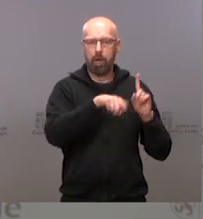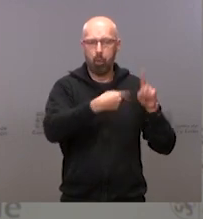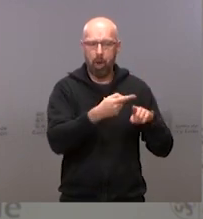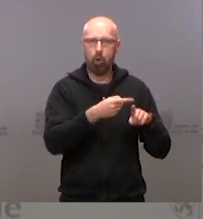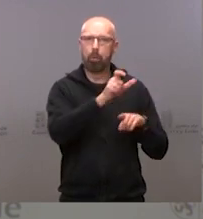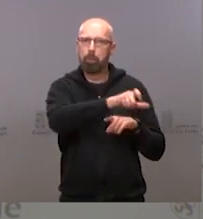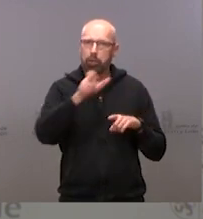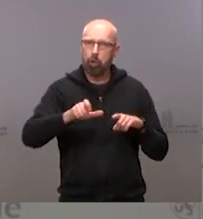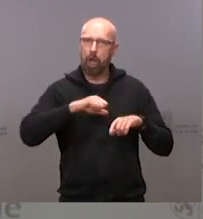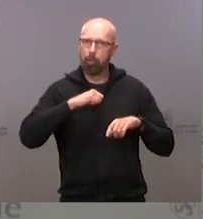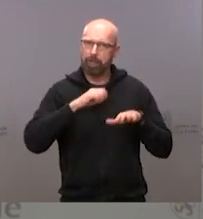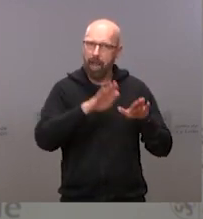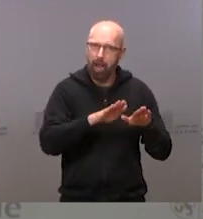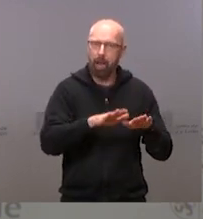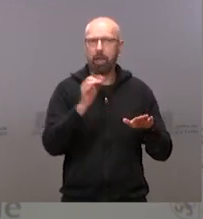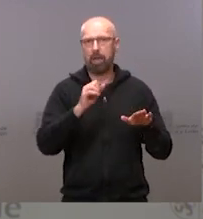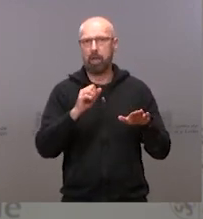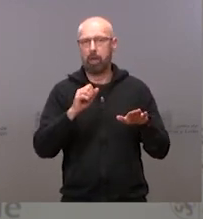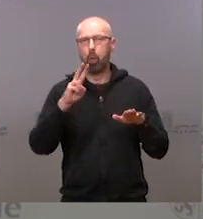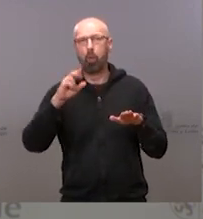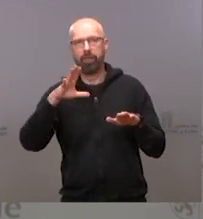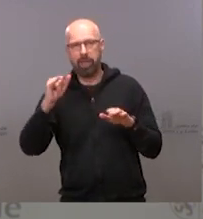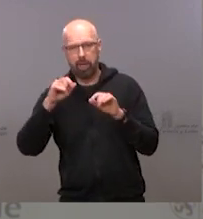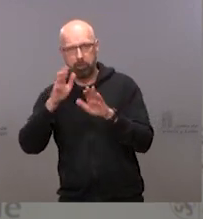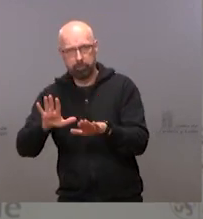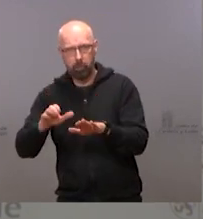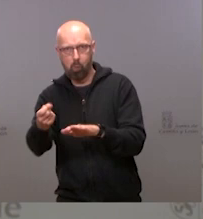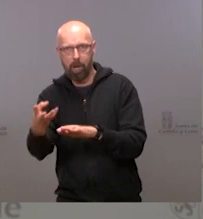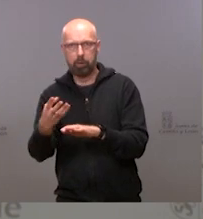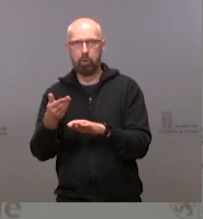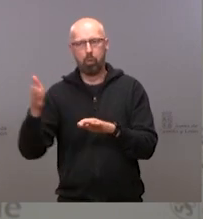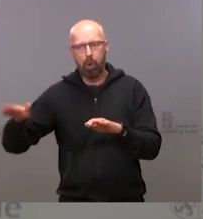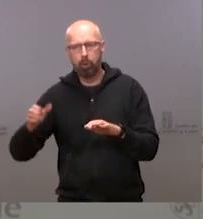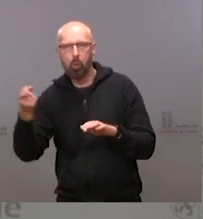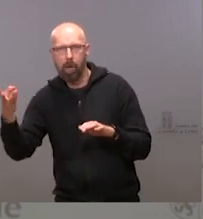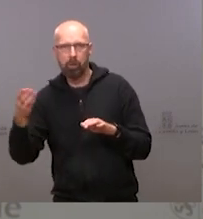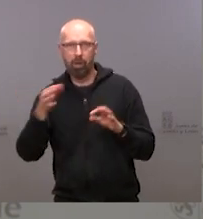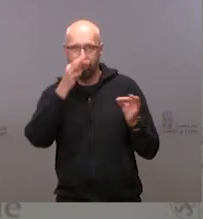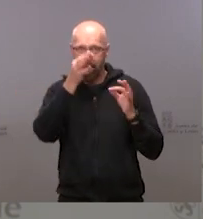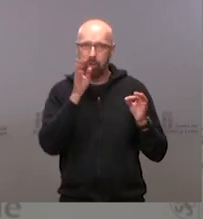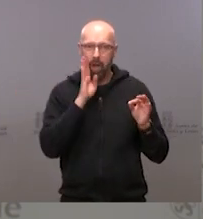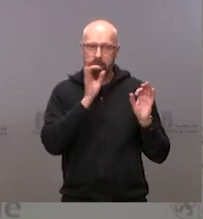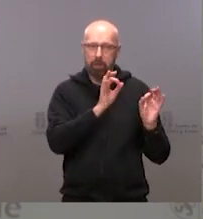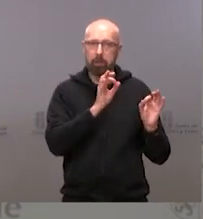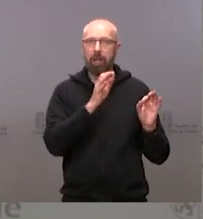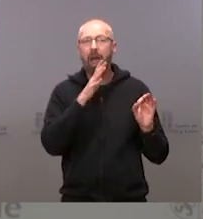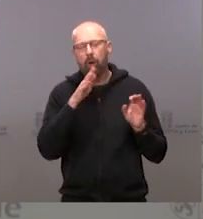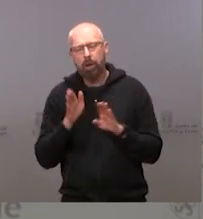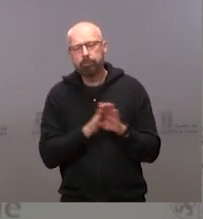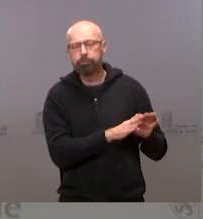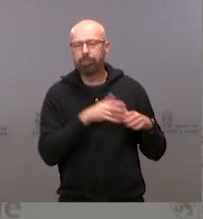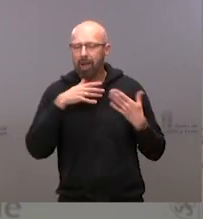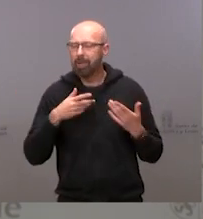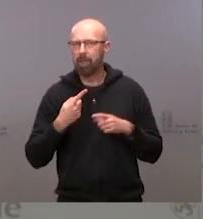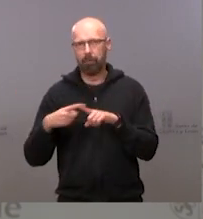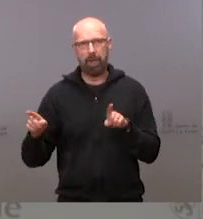en tanto en planta como en uci y el número de fallecidos desgraciadamente hoy el nivel de incidencia no lo